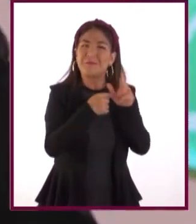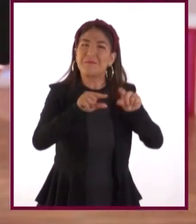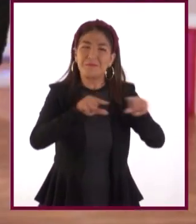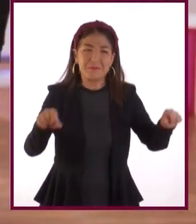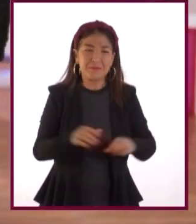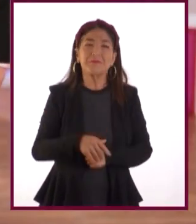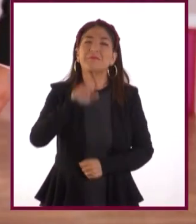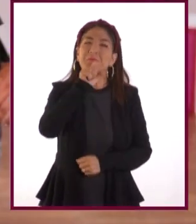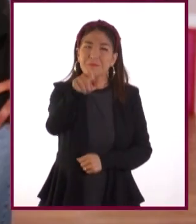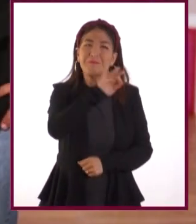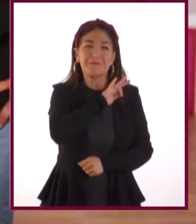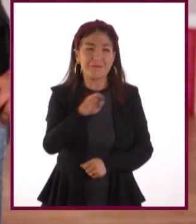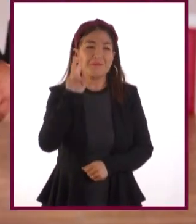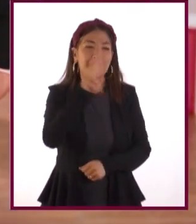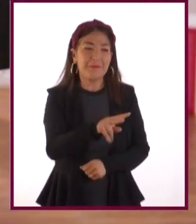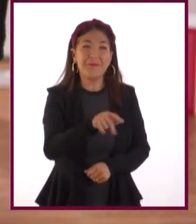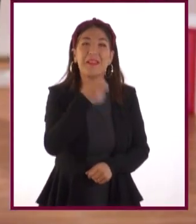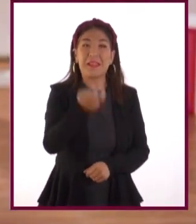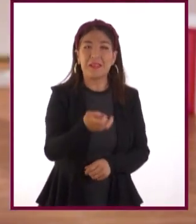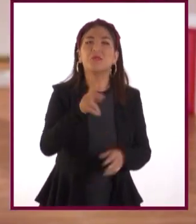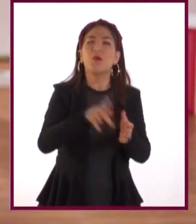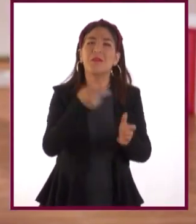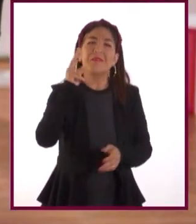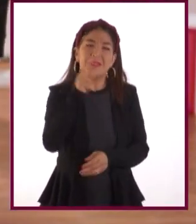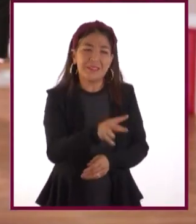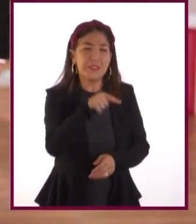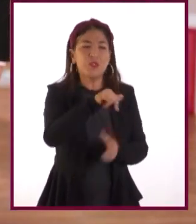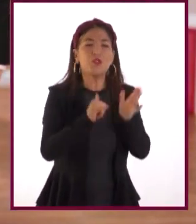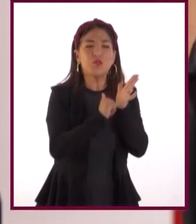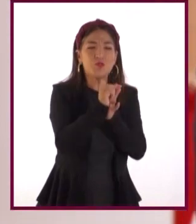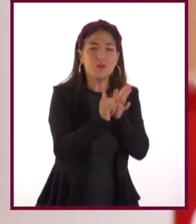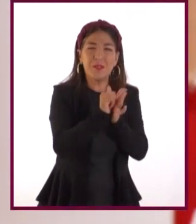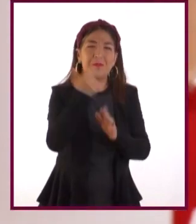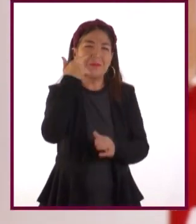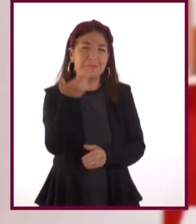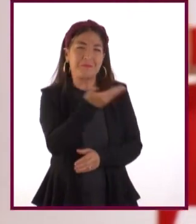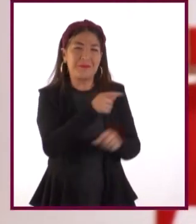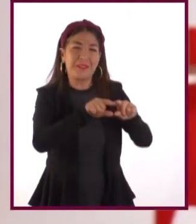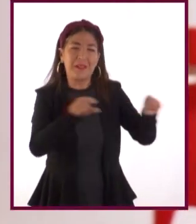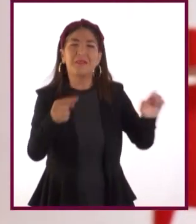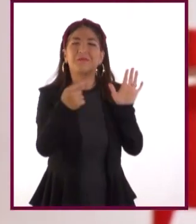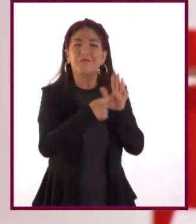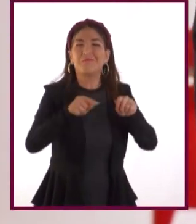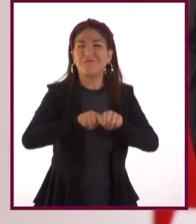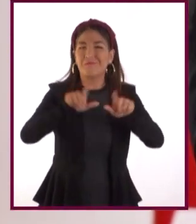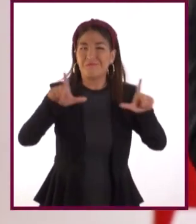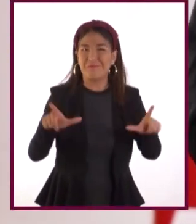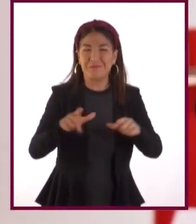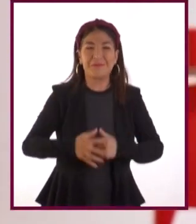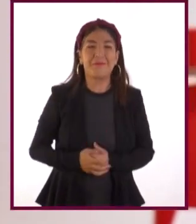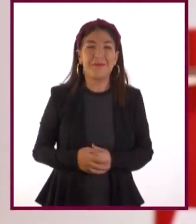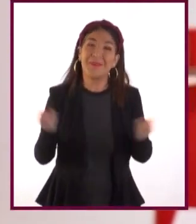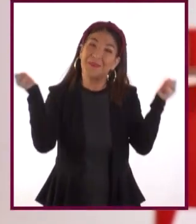aquí en pantalla. Y también recuerden que pueden regresar a este contenido y visitar otros más en nuestra página